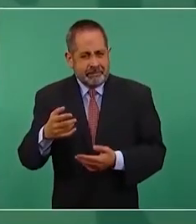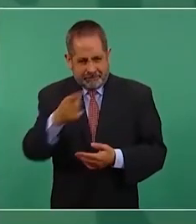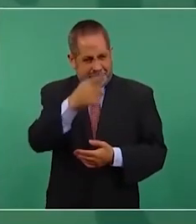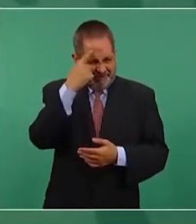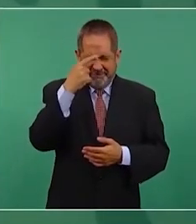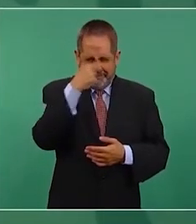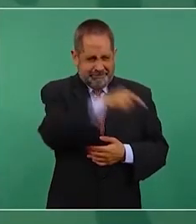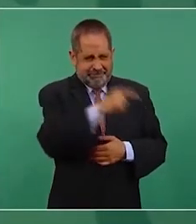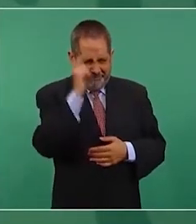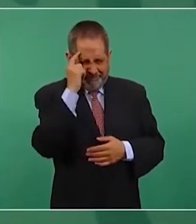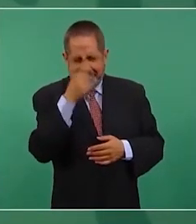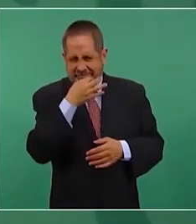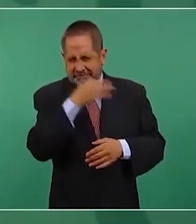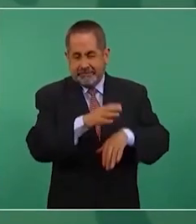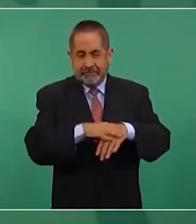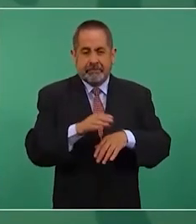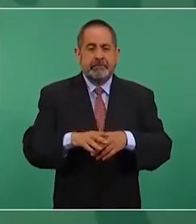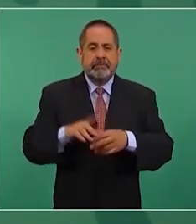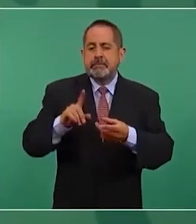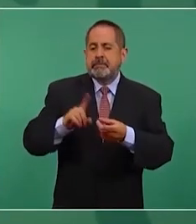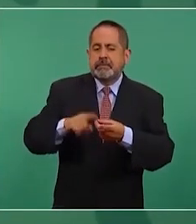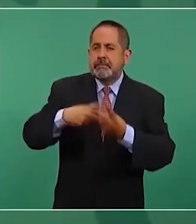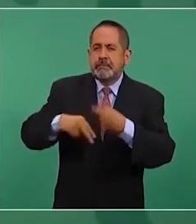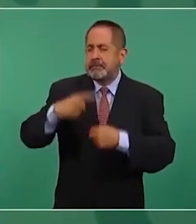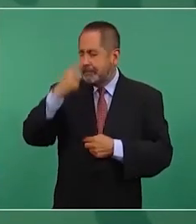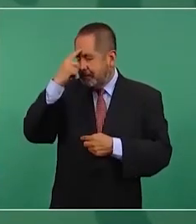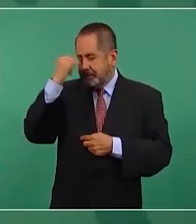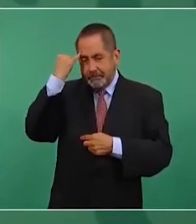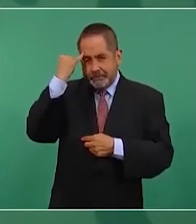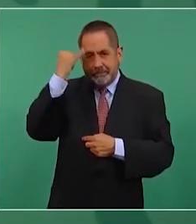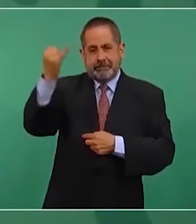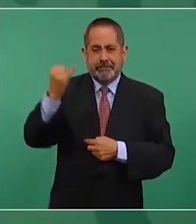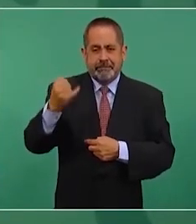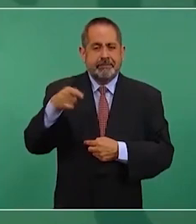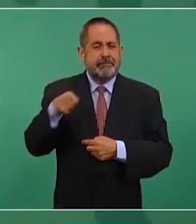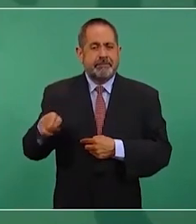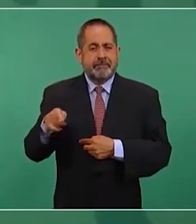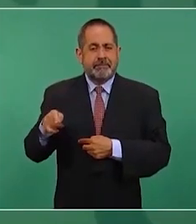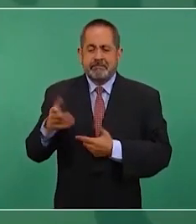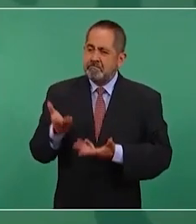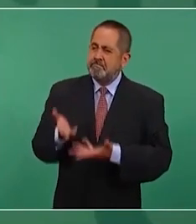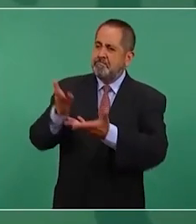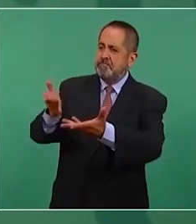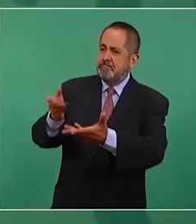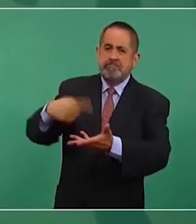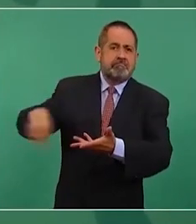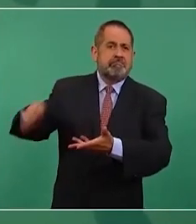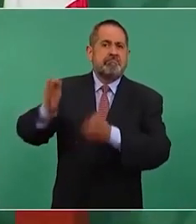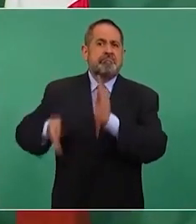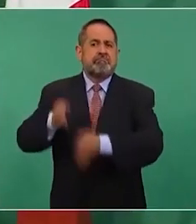enojen, ¿de dónde creen que salió esa idea?